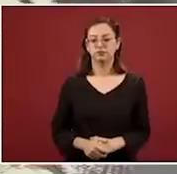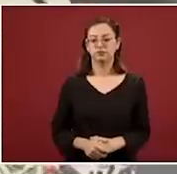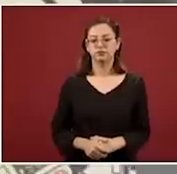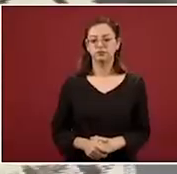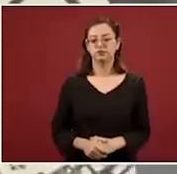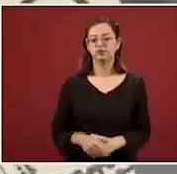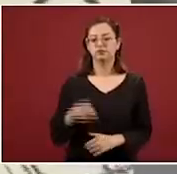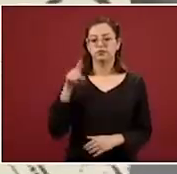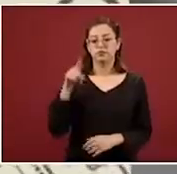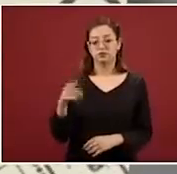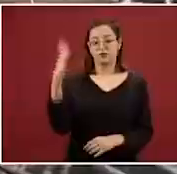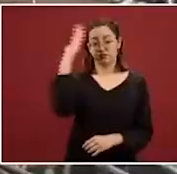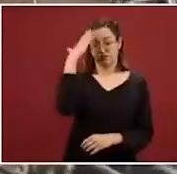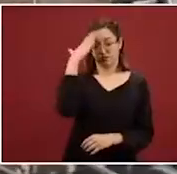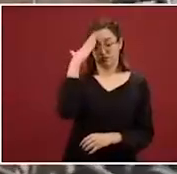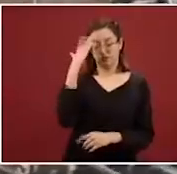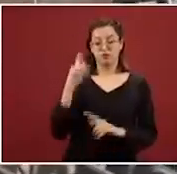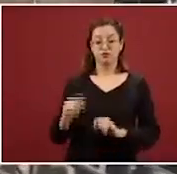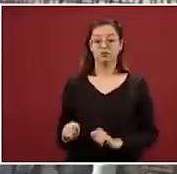La torre de control,